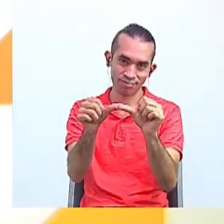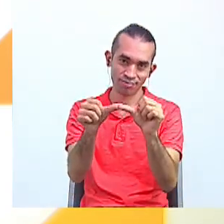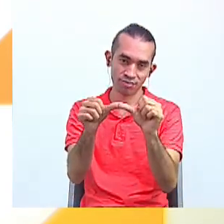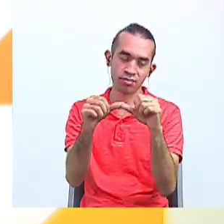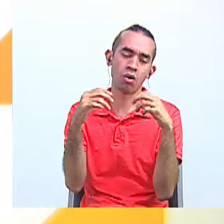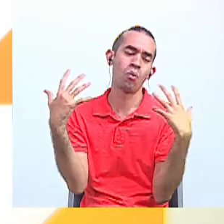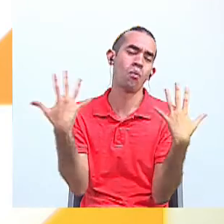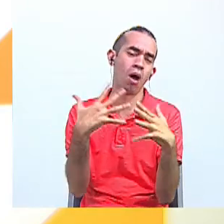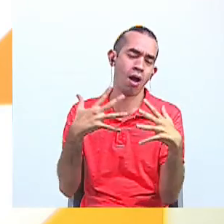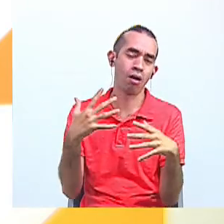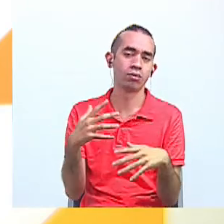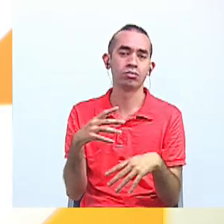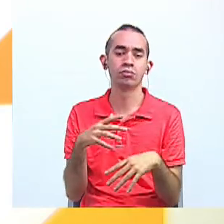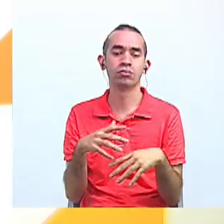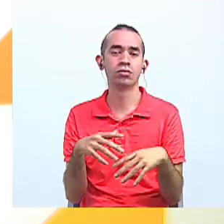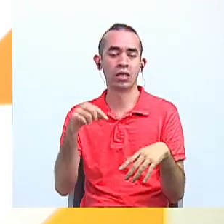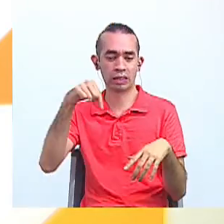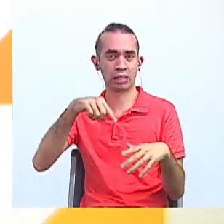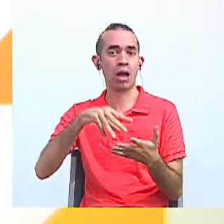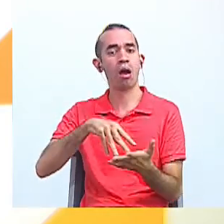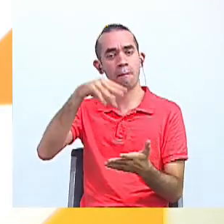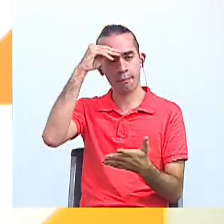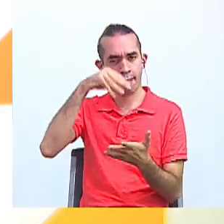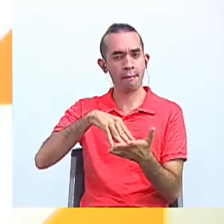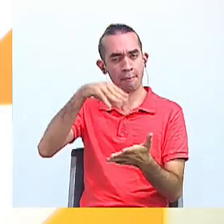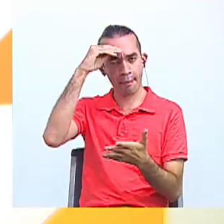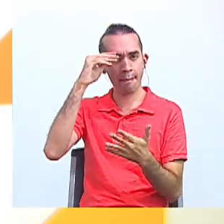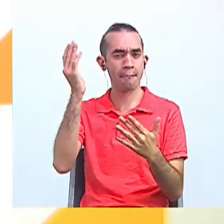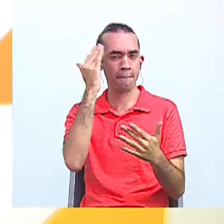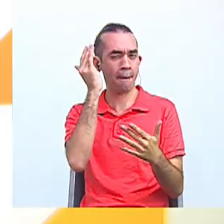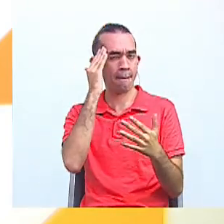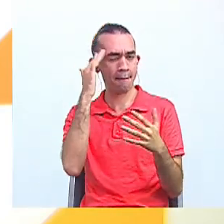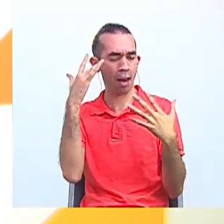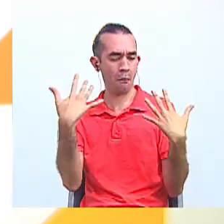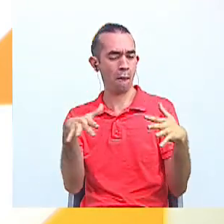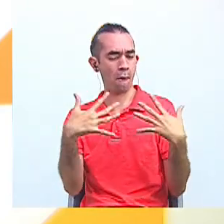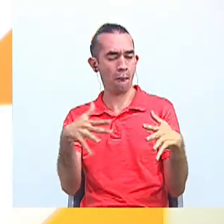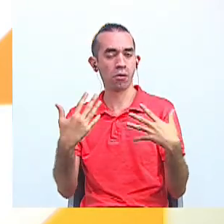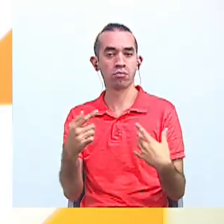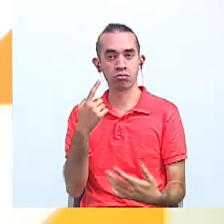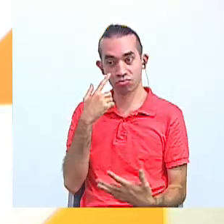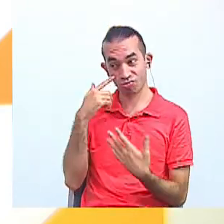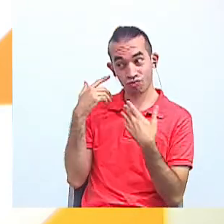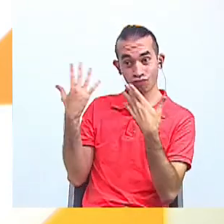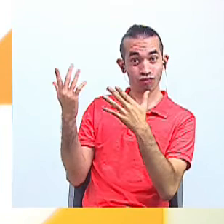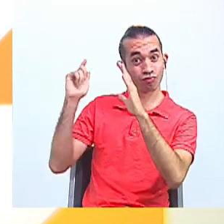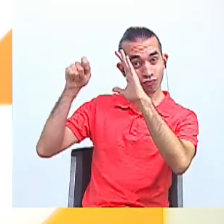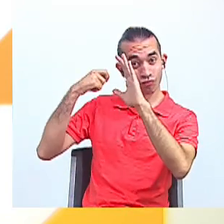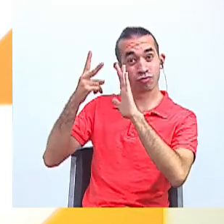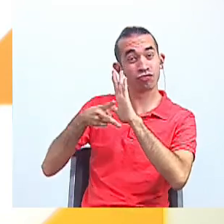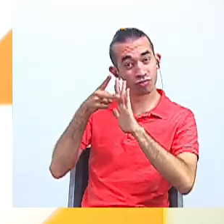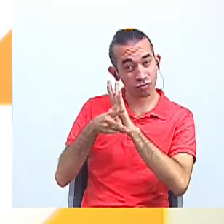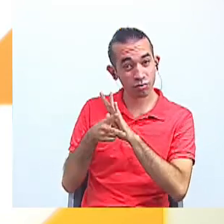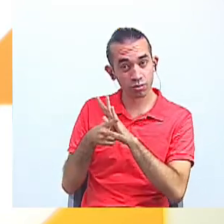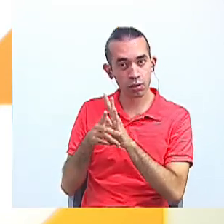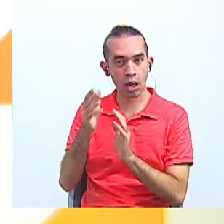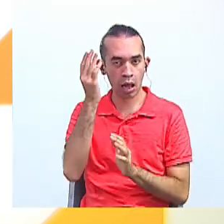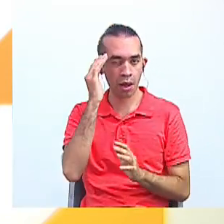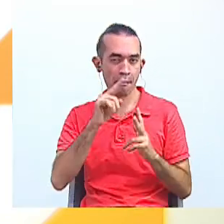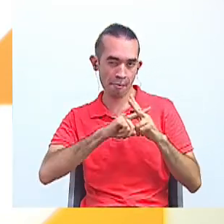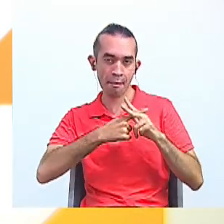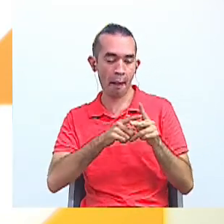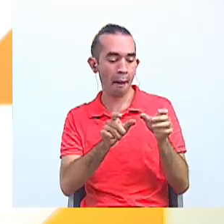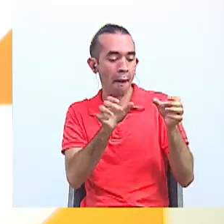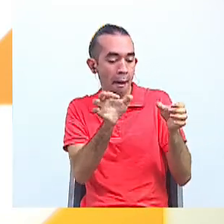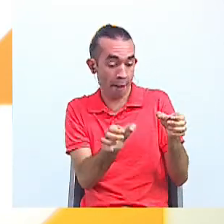maravilloso espacio, aprendiendo y ampliando conocimientos. Como vieron en el video, al principio, con los